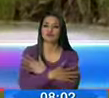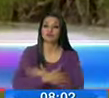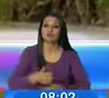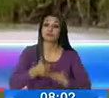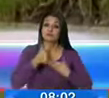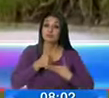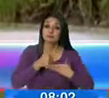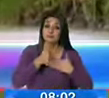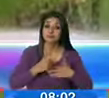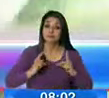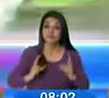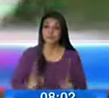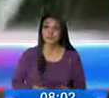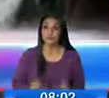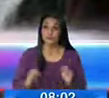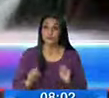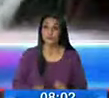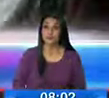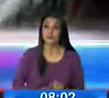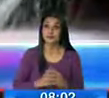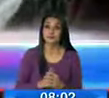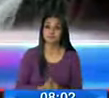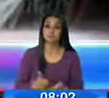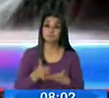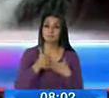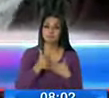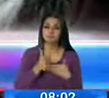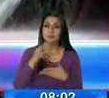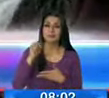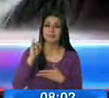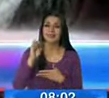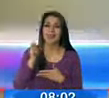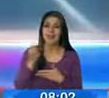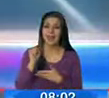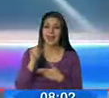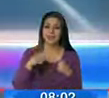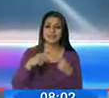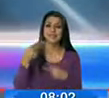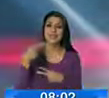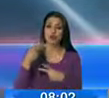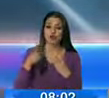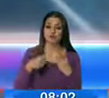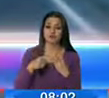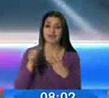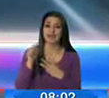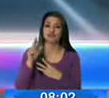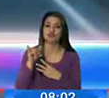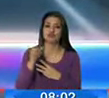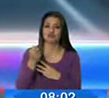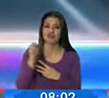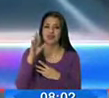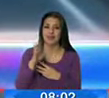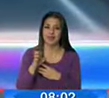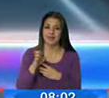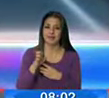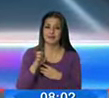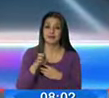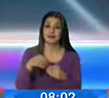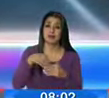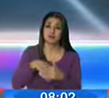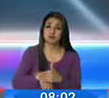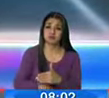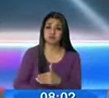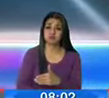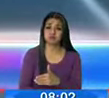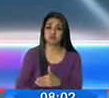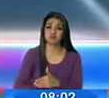cualidades medicinales. Tiene muchos minerales, tiene hierro, tiene azufre y proviene de las entrañas